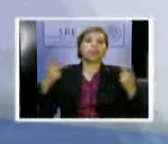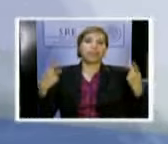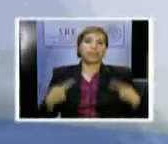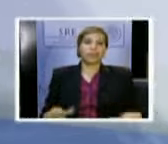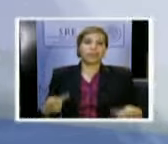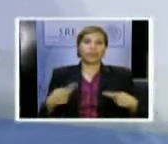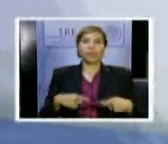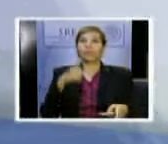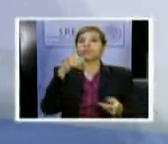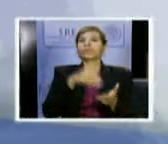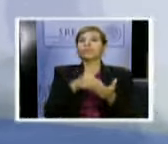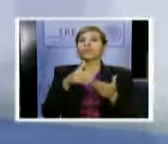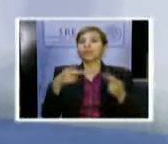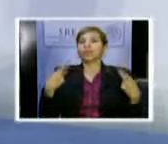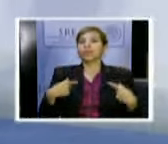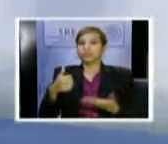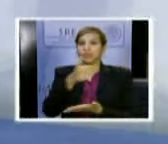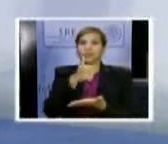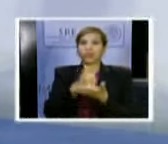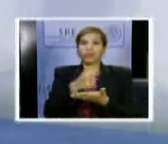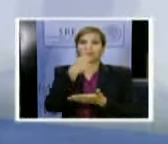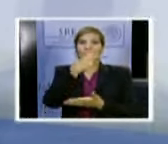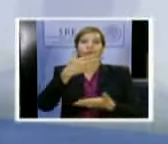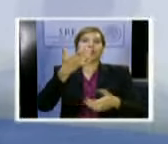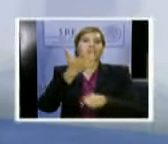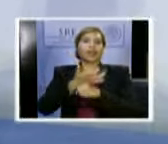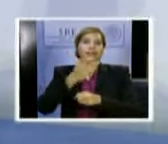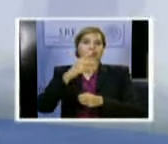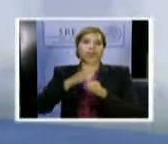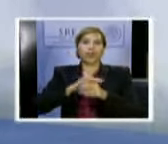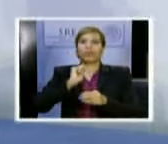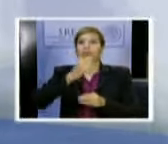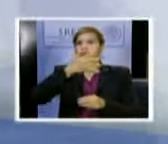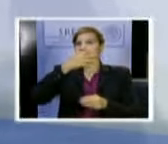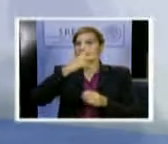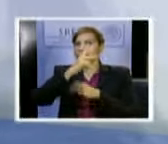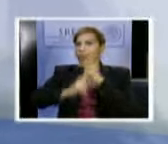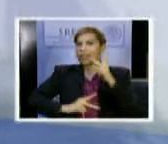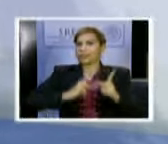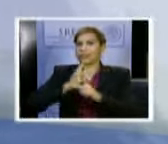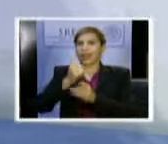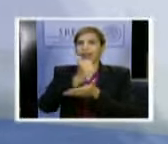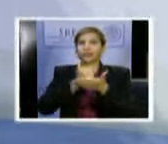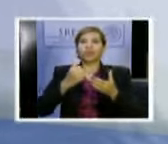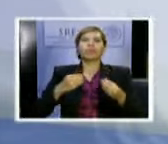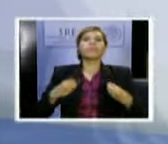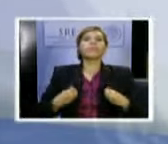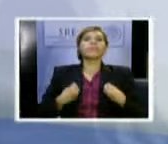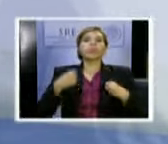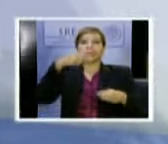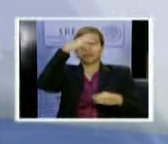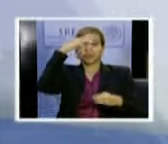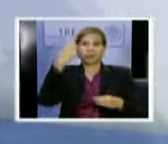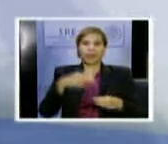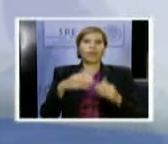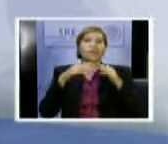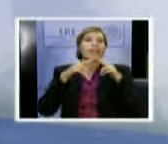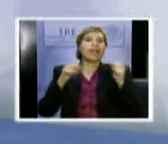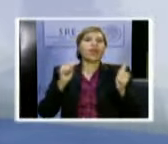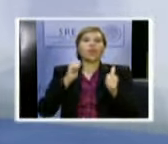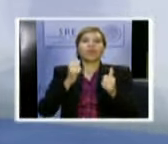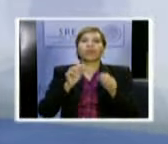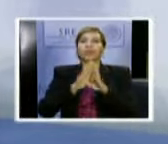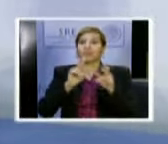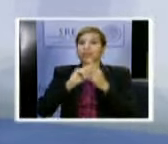1 millón de ciudadanos estadounidenses de pasaporte azul que viven en México. Ningún otro país alberga una